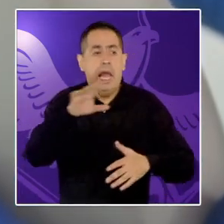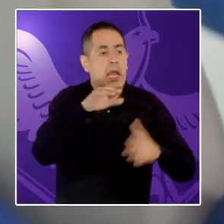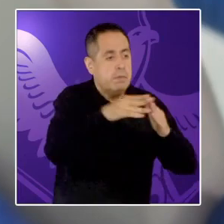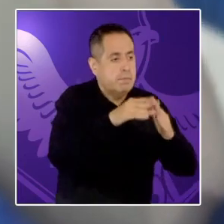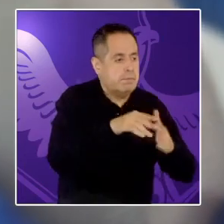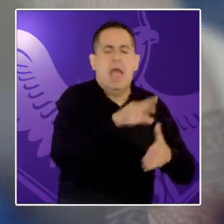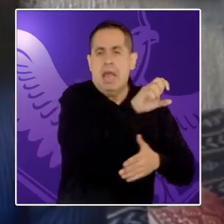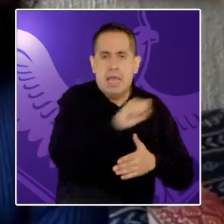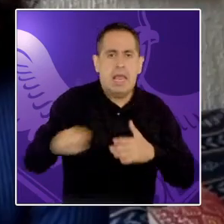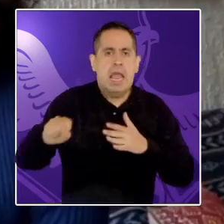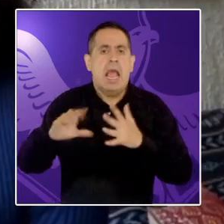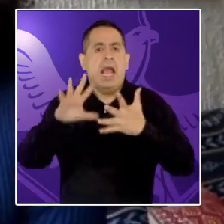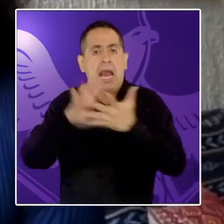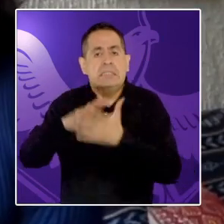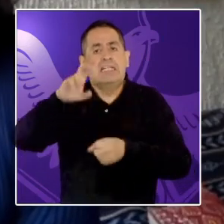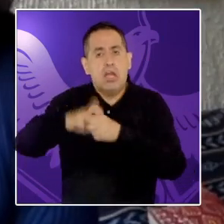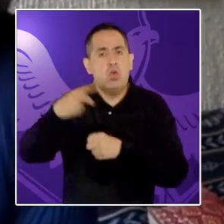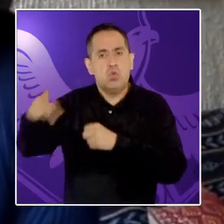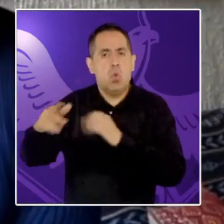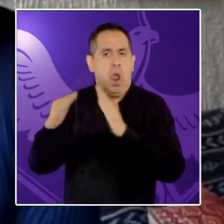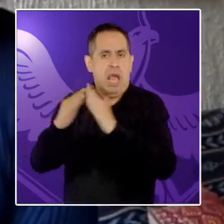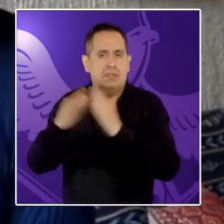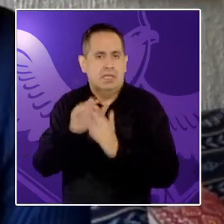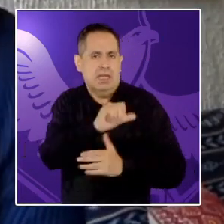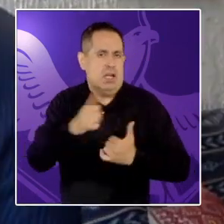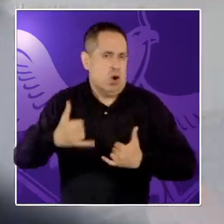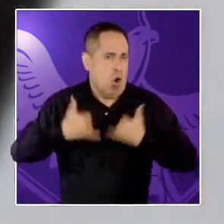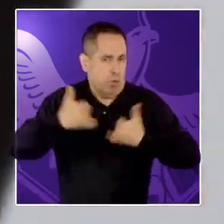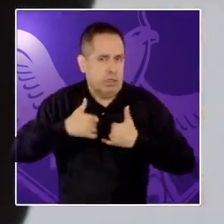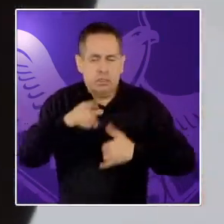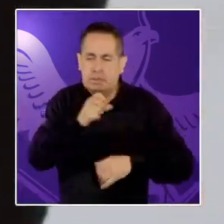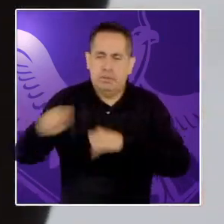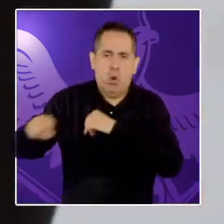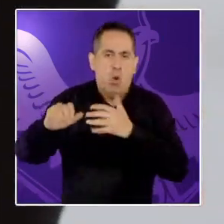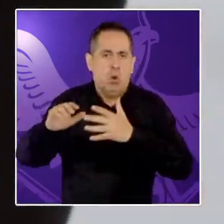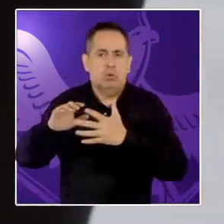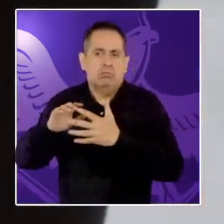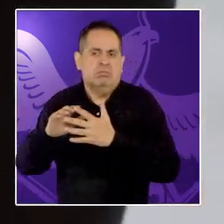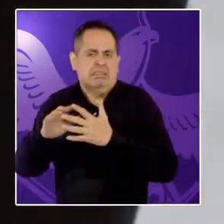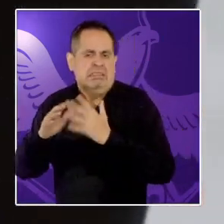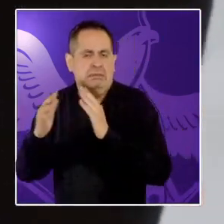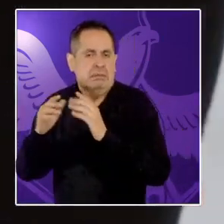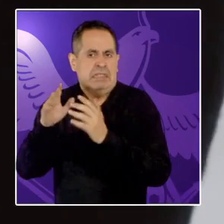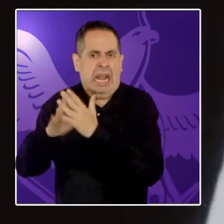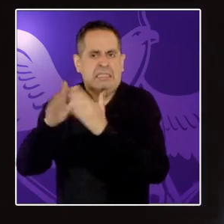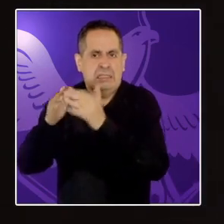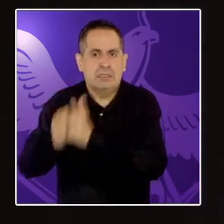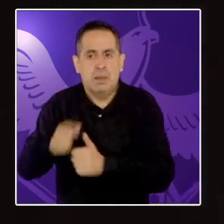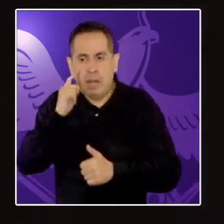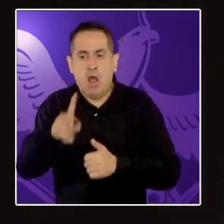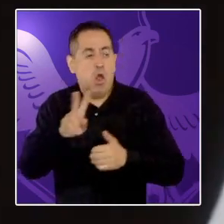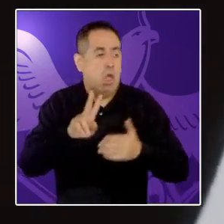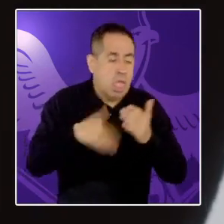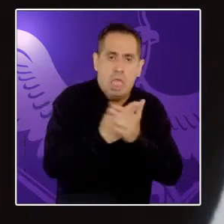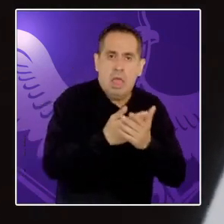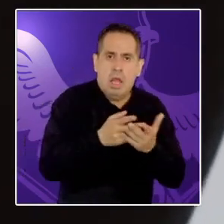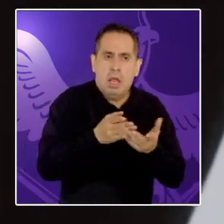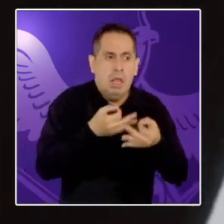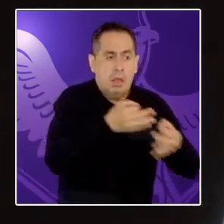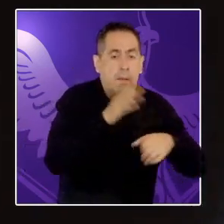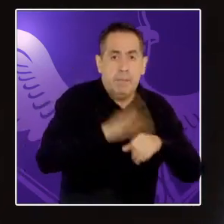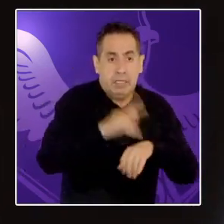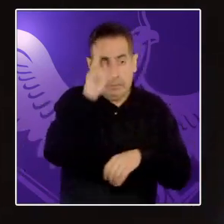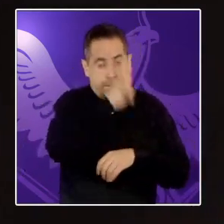decretar la prisión domiciliaria en casos relacionados con adolescentes infractores para evitar que permanecieran o que cayeran en centros